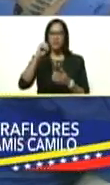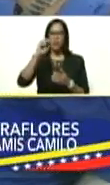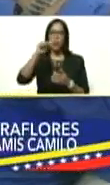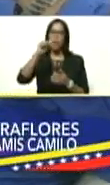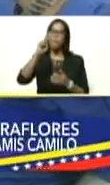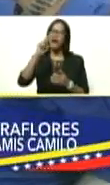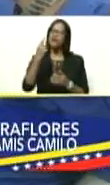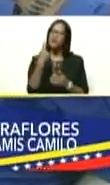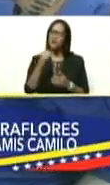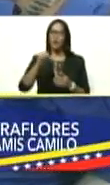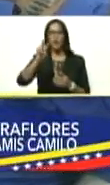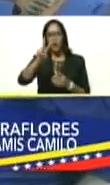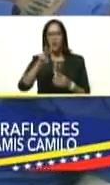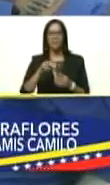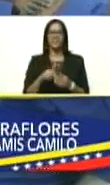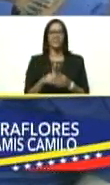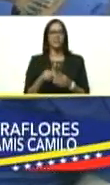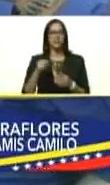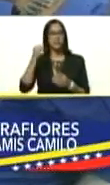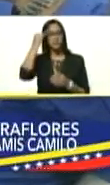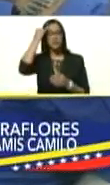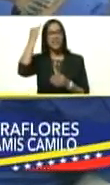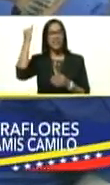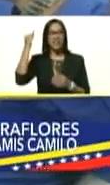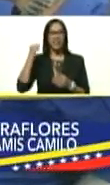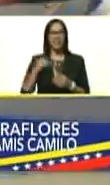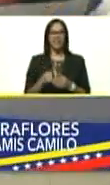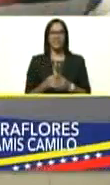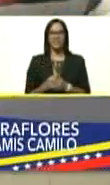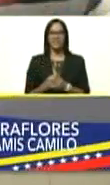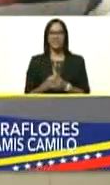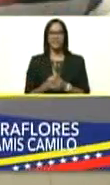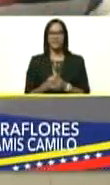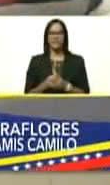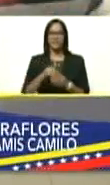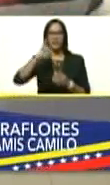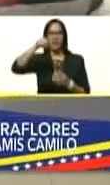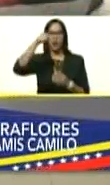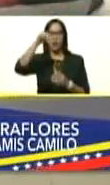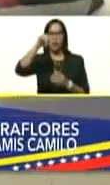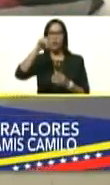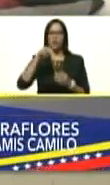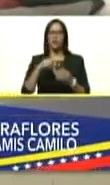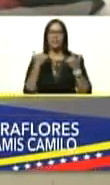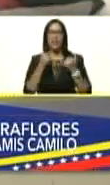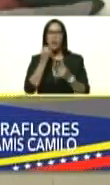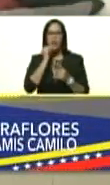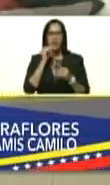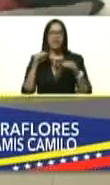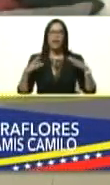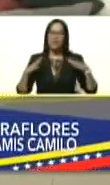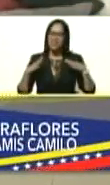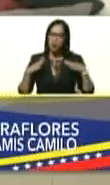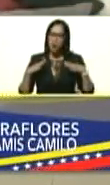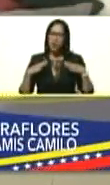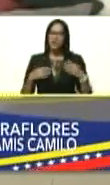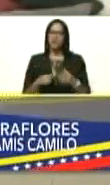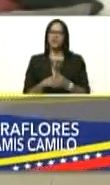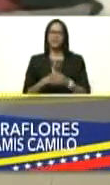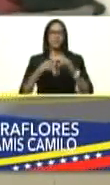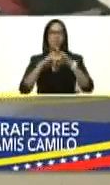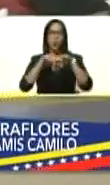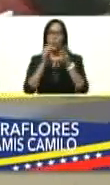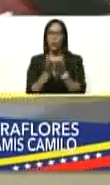2, se nos ocurrió una idea también para el mes de julio. Ya los muchachos están de vacaciones, está todo el